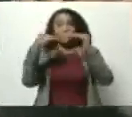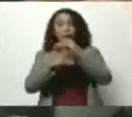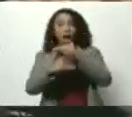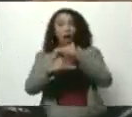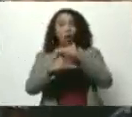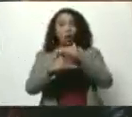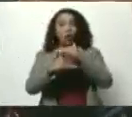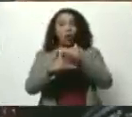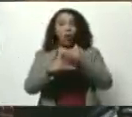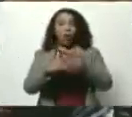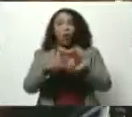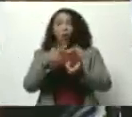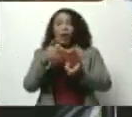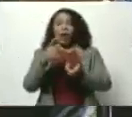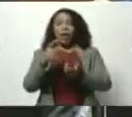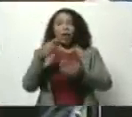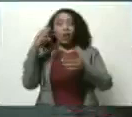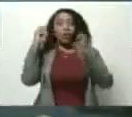más difíciles